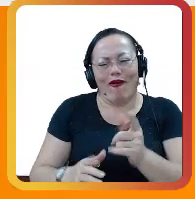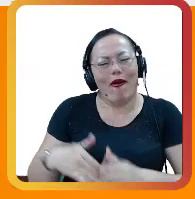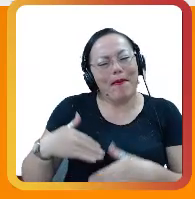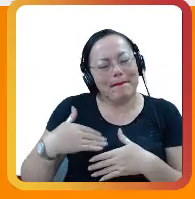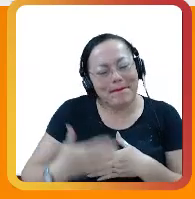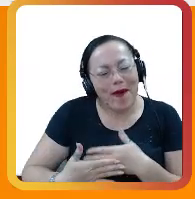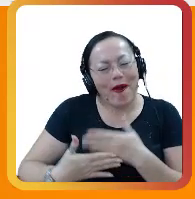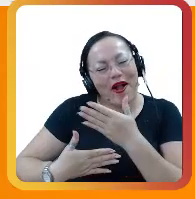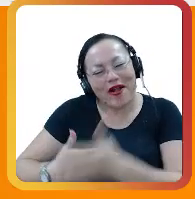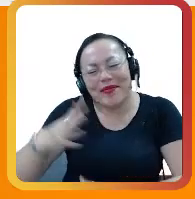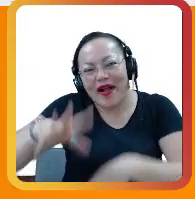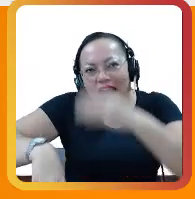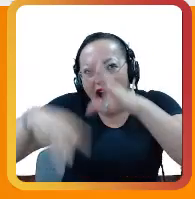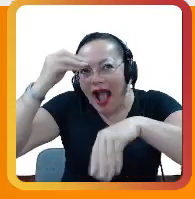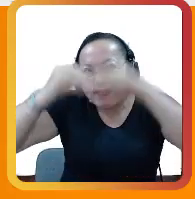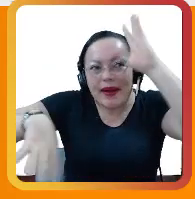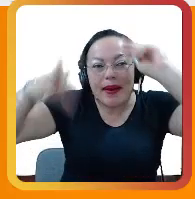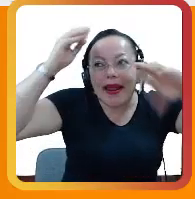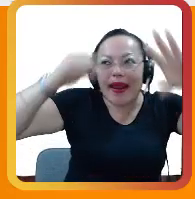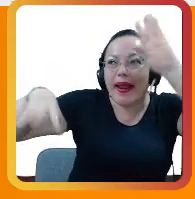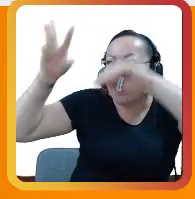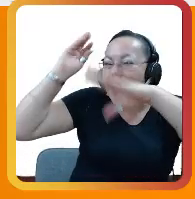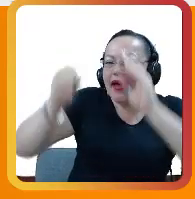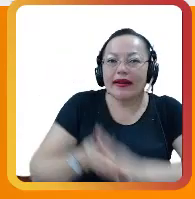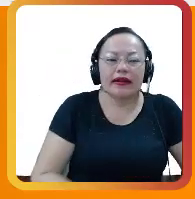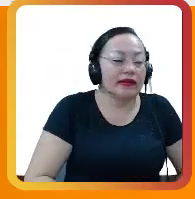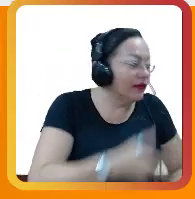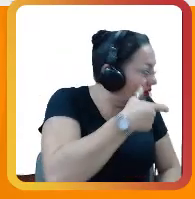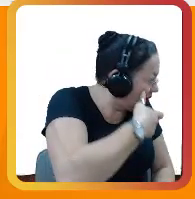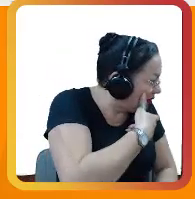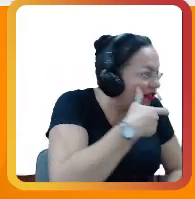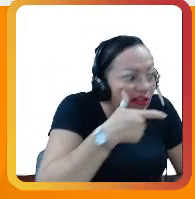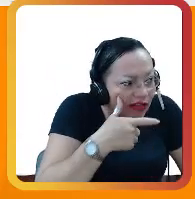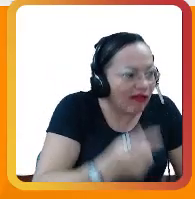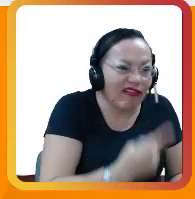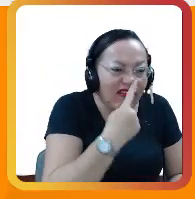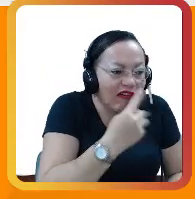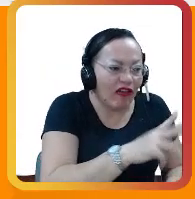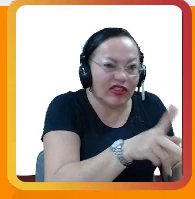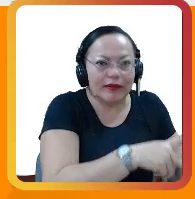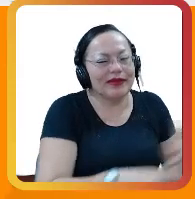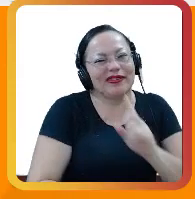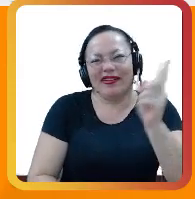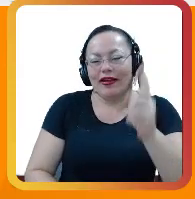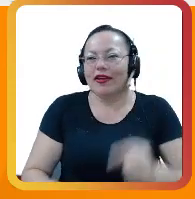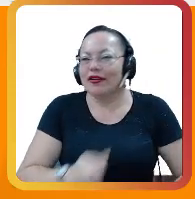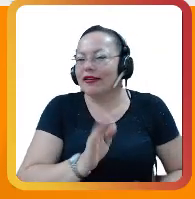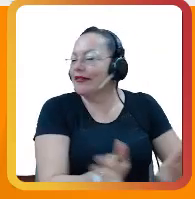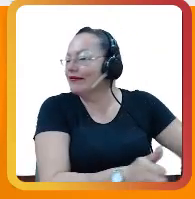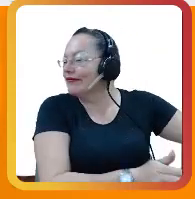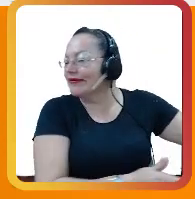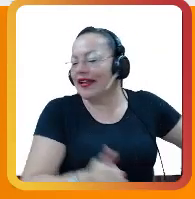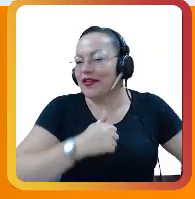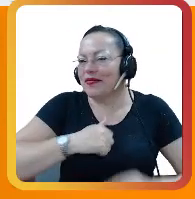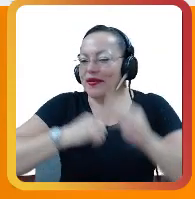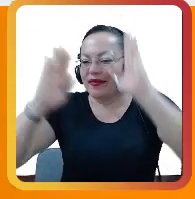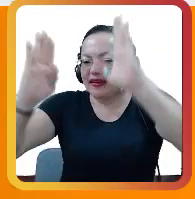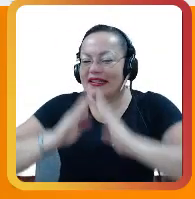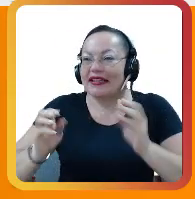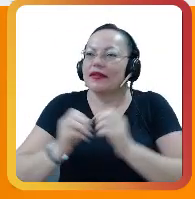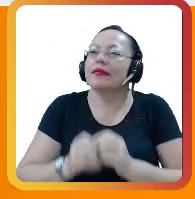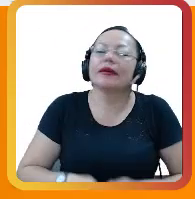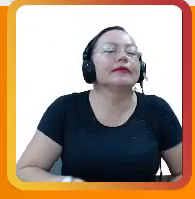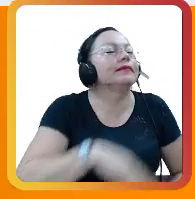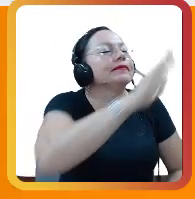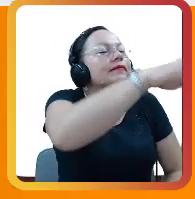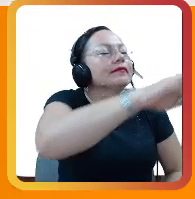poco de conocimiento. Entonces pues no mirar a los demás, sino mirarnos a nosotros mismos. Así es, Laurita. Muy bien. Batido